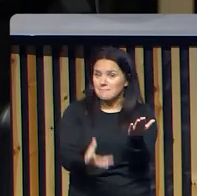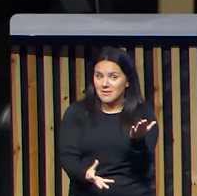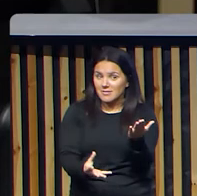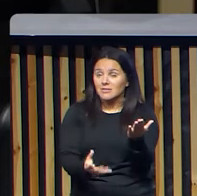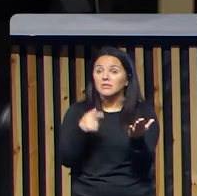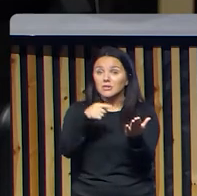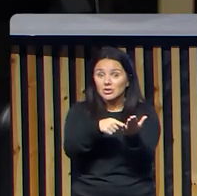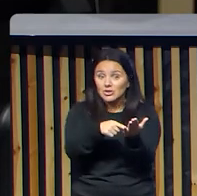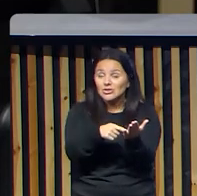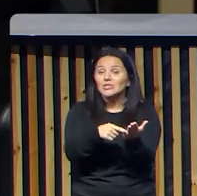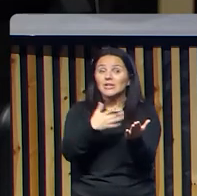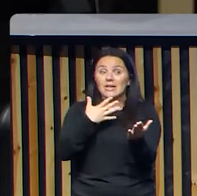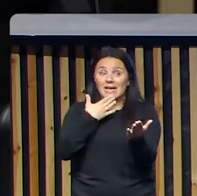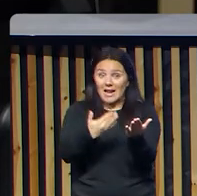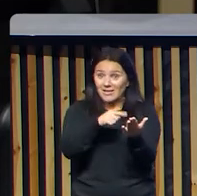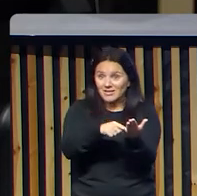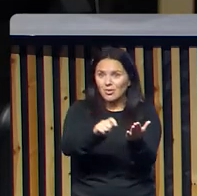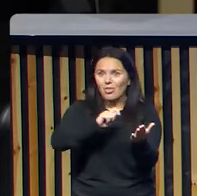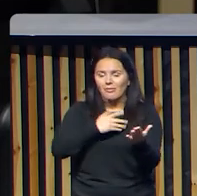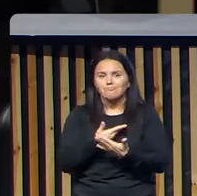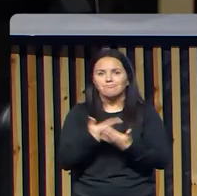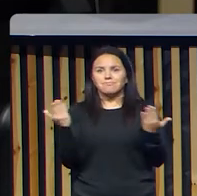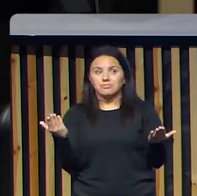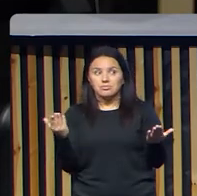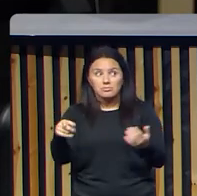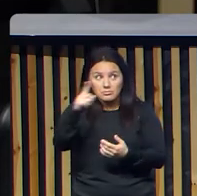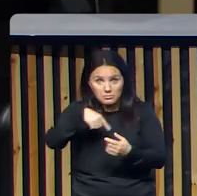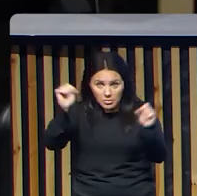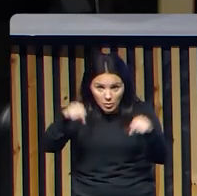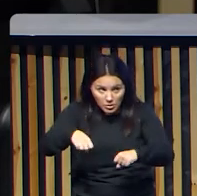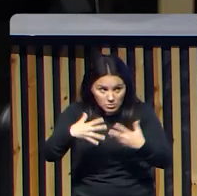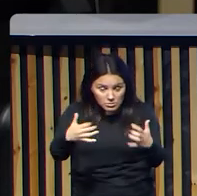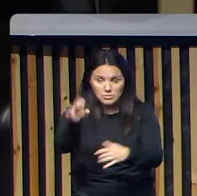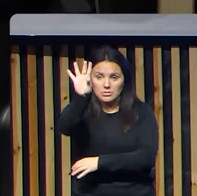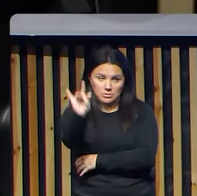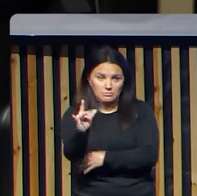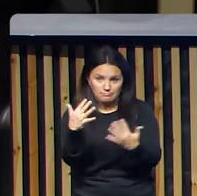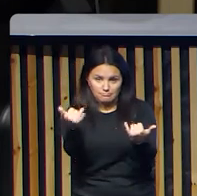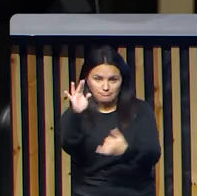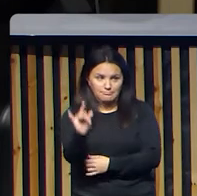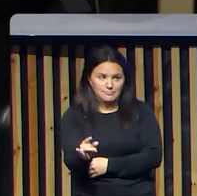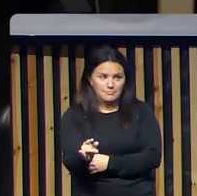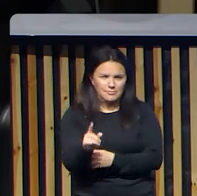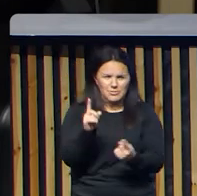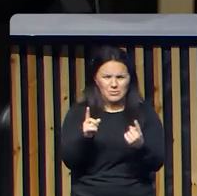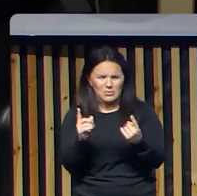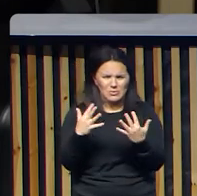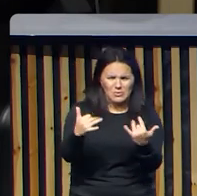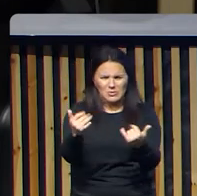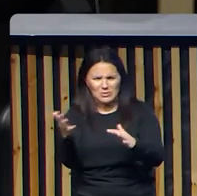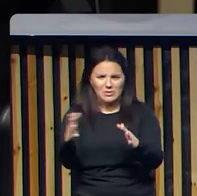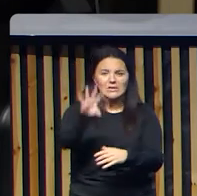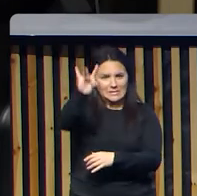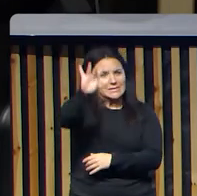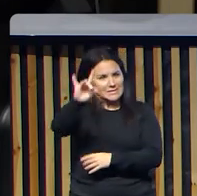modo resulten confiables estáis de acuerdo Uy no no oigo